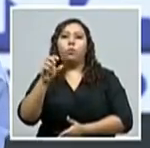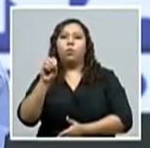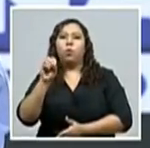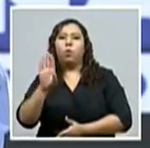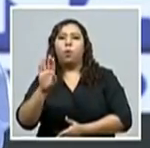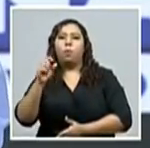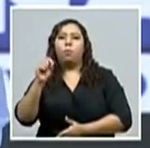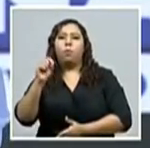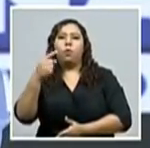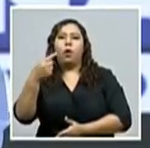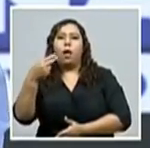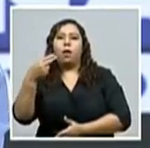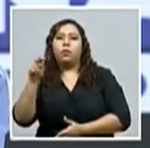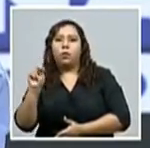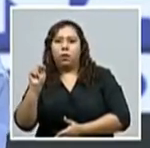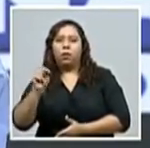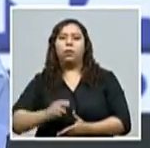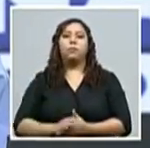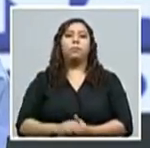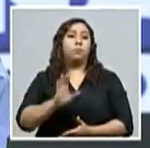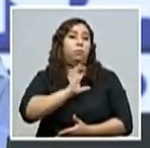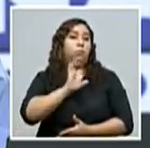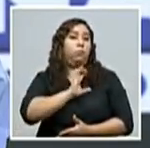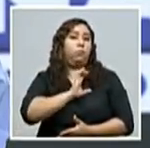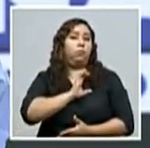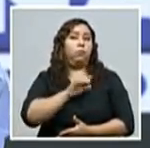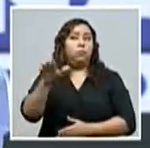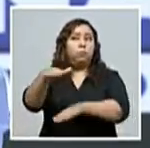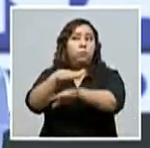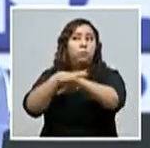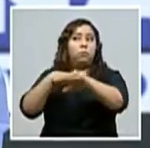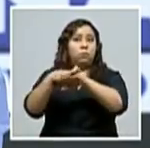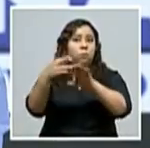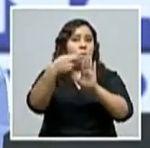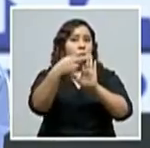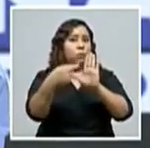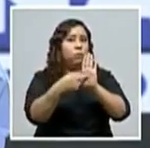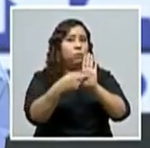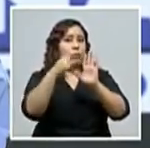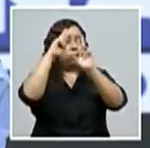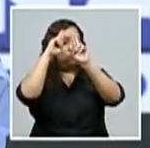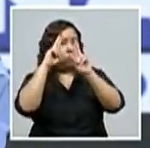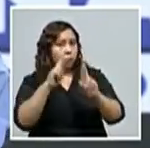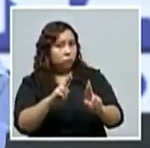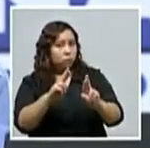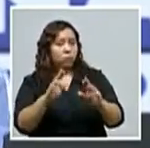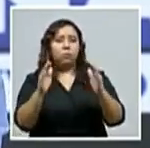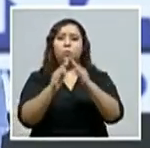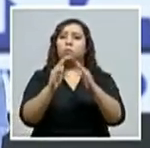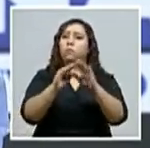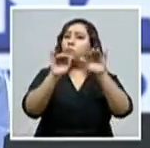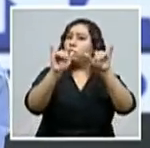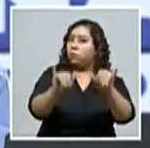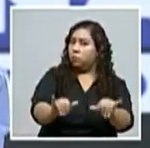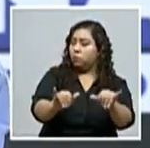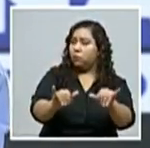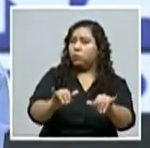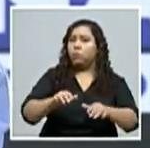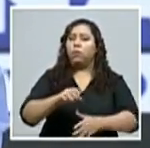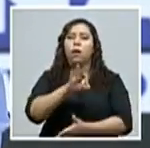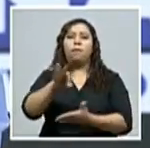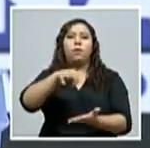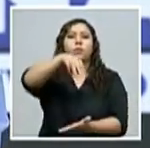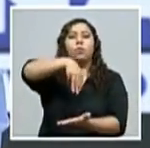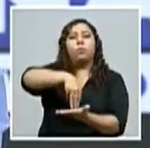www.serviciospoliciales.gob.hn. La Policía Nacional de Honduras pide acatar las recomendaciones previstas y permanecer en sus hogares. El Locotal